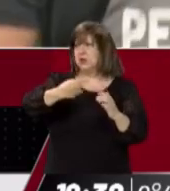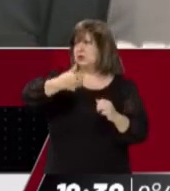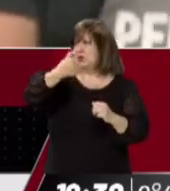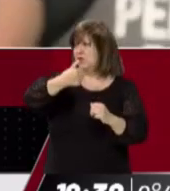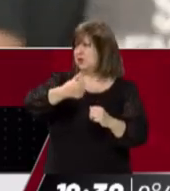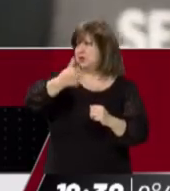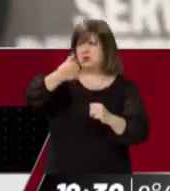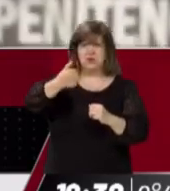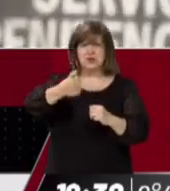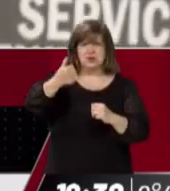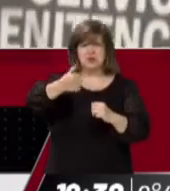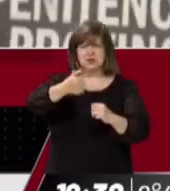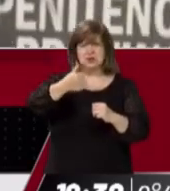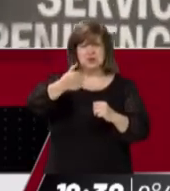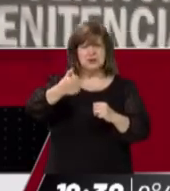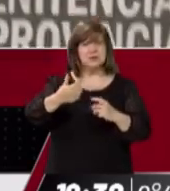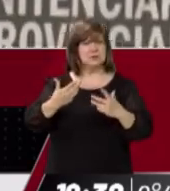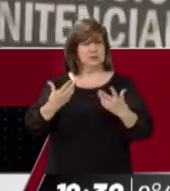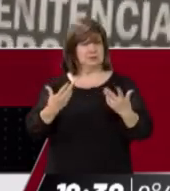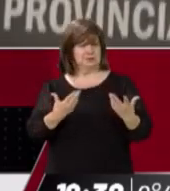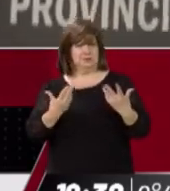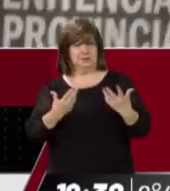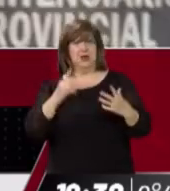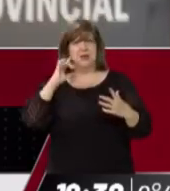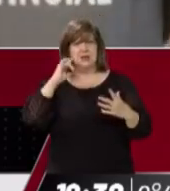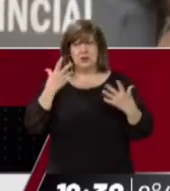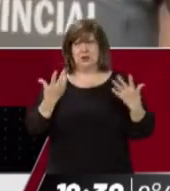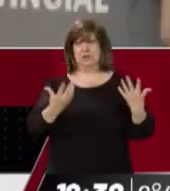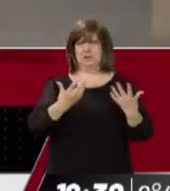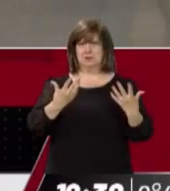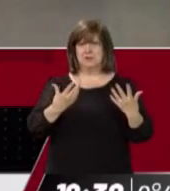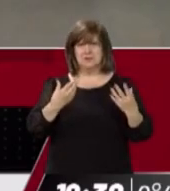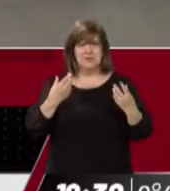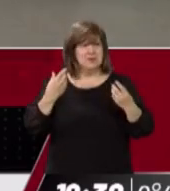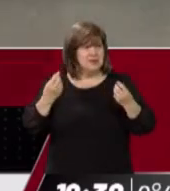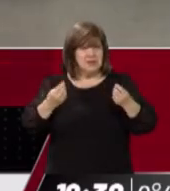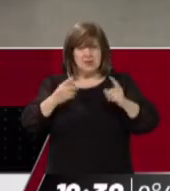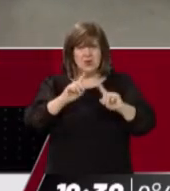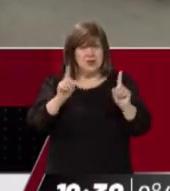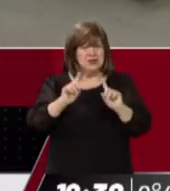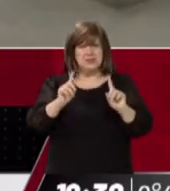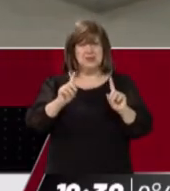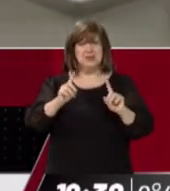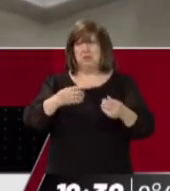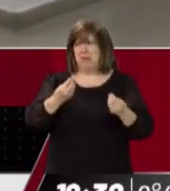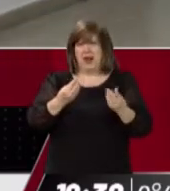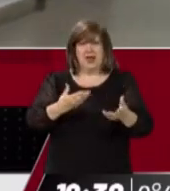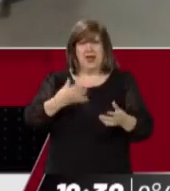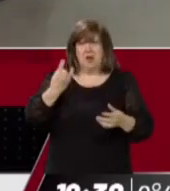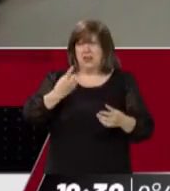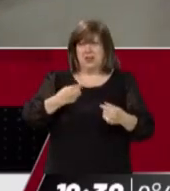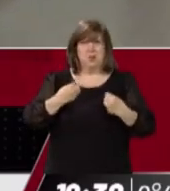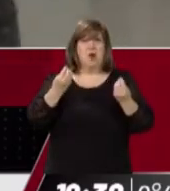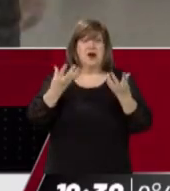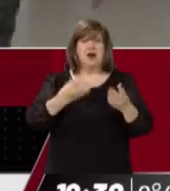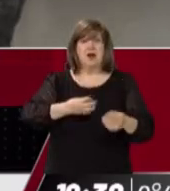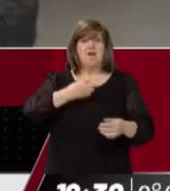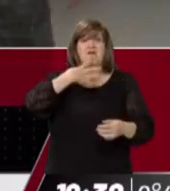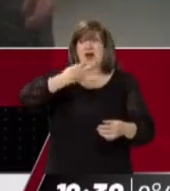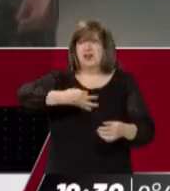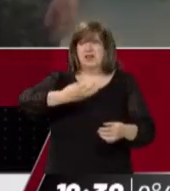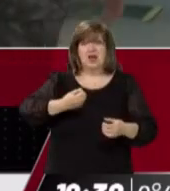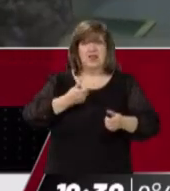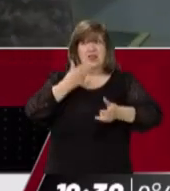hasta que los chicos se dieron cuenta que ellos no me entían que yo no tenían Por qué mentir que yo tenía que decir la verdad